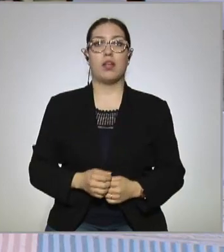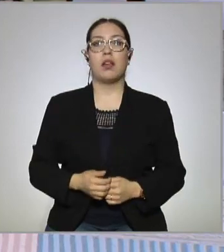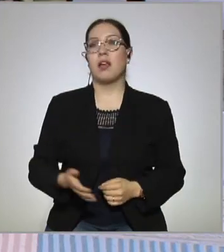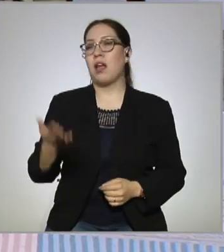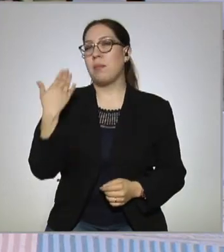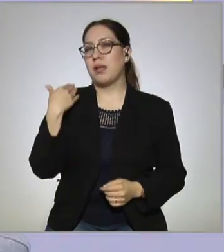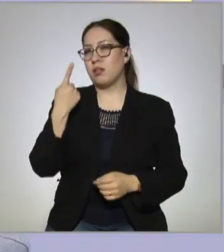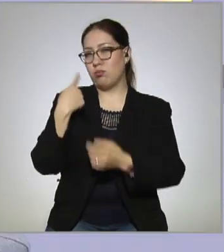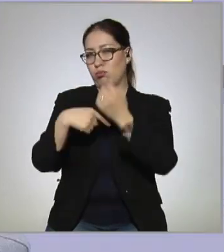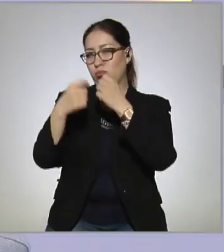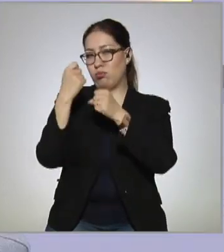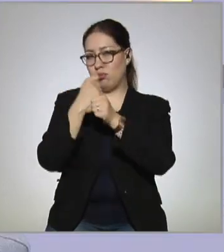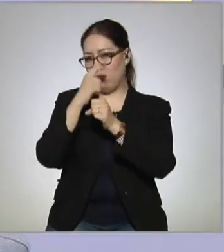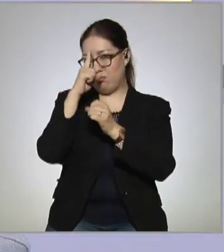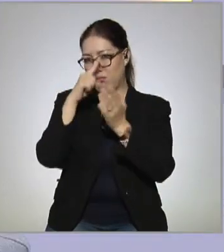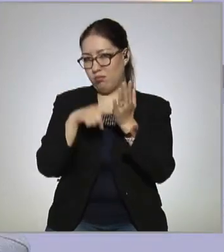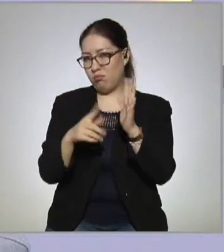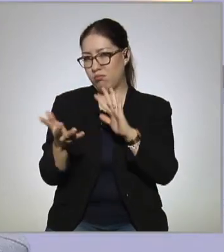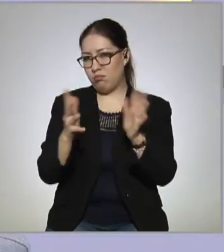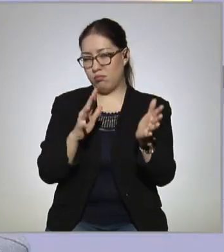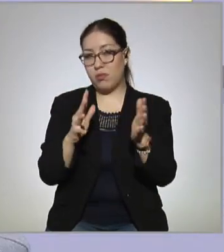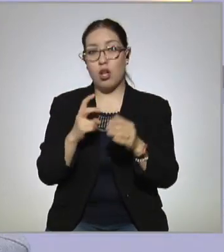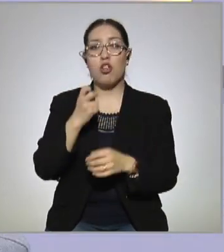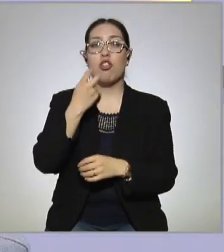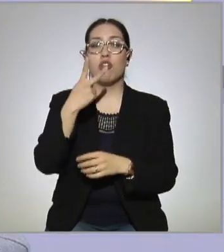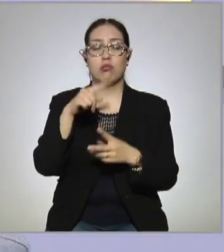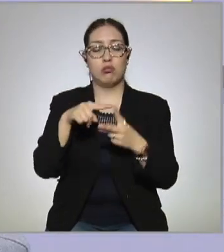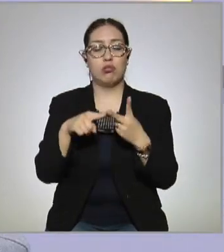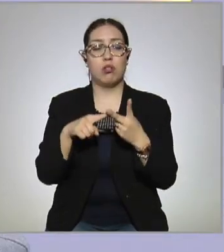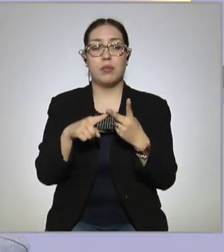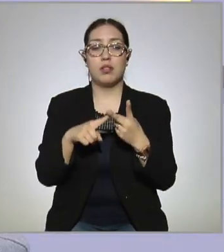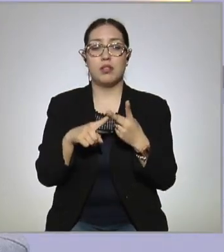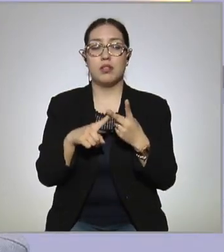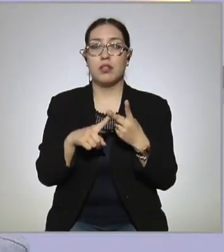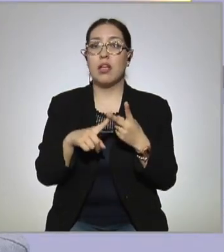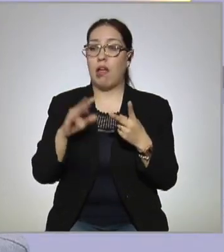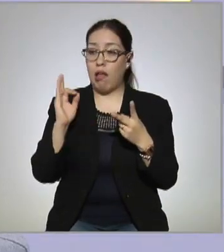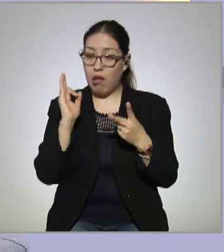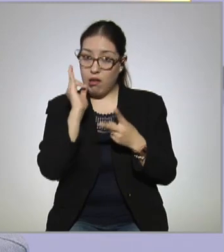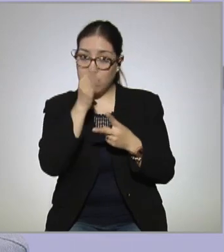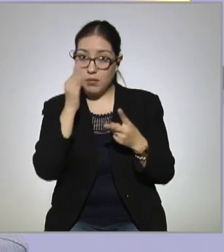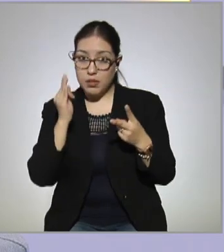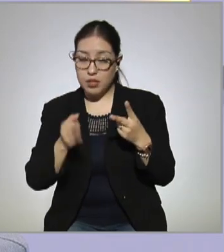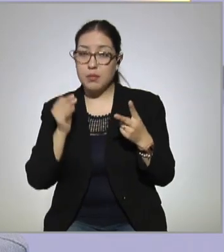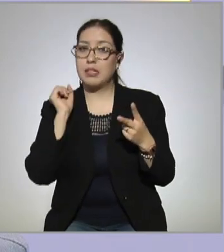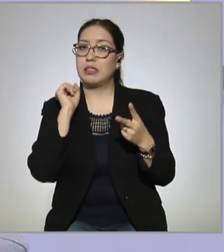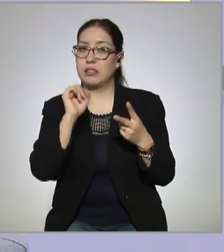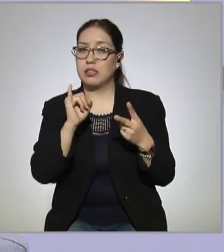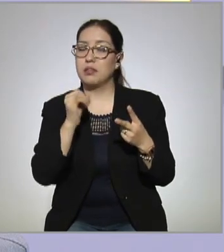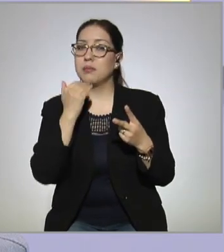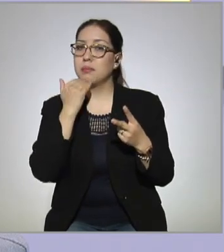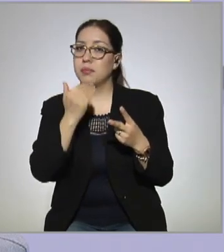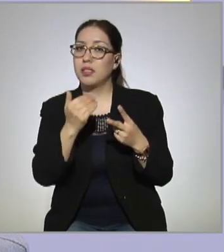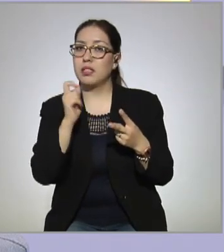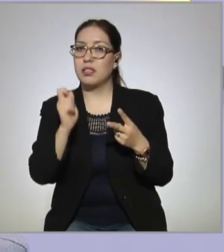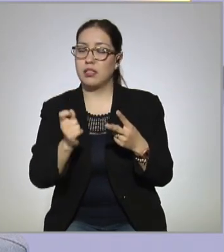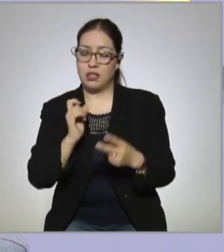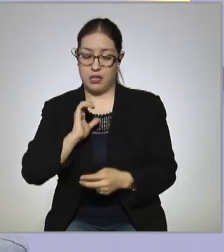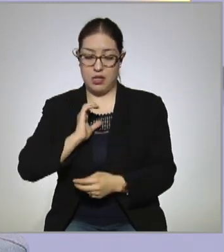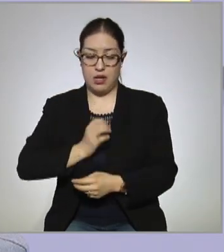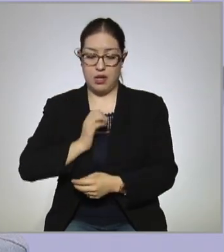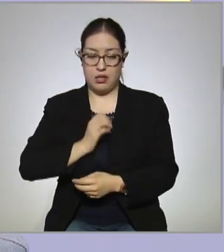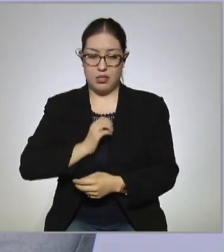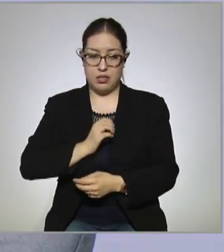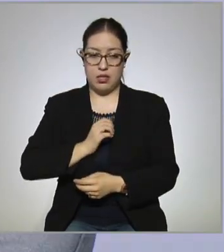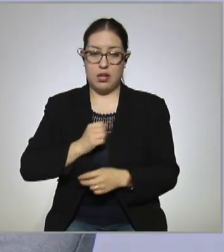hace menos de un año, creo más o menos, 2 indicaciones terapéuticas aceptadas por guías de práctica clínica que eran en cánceres